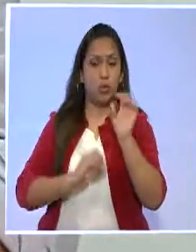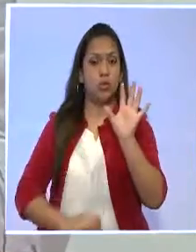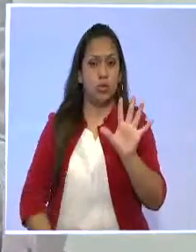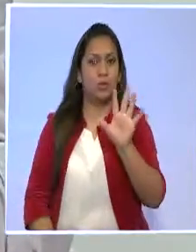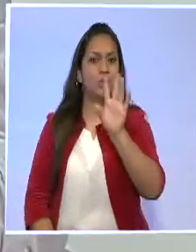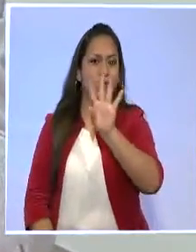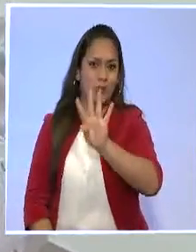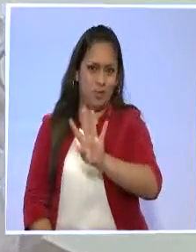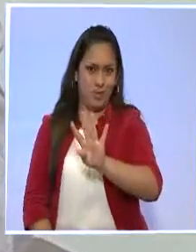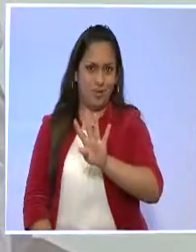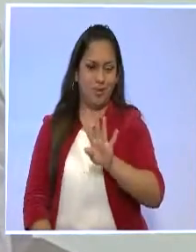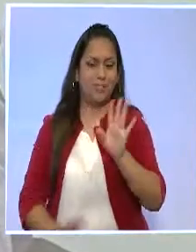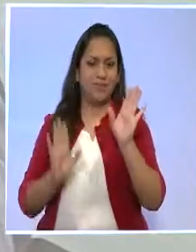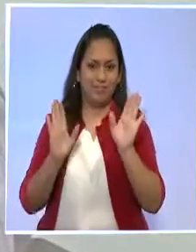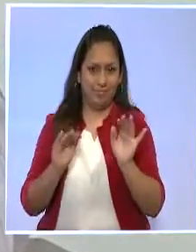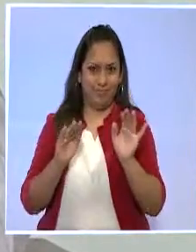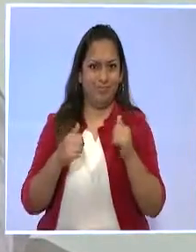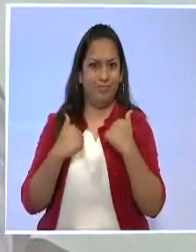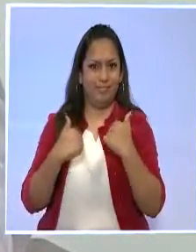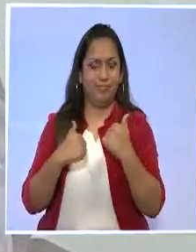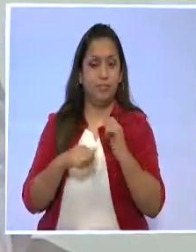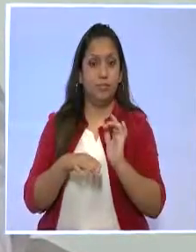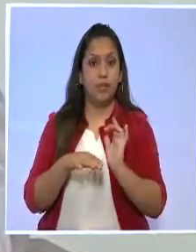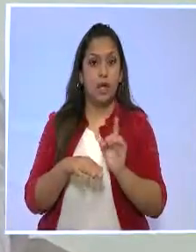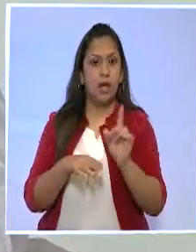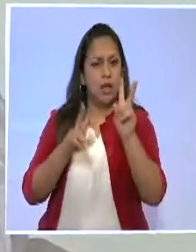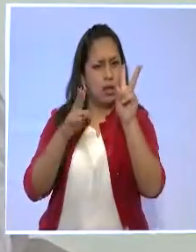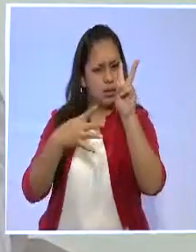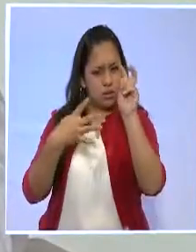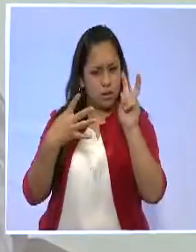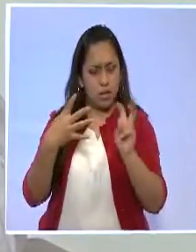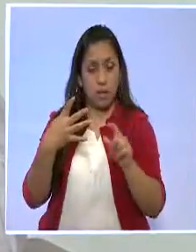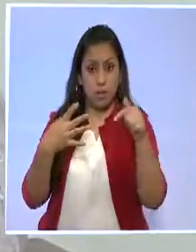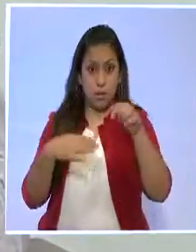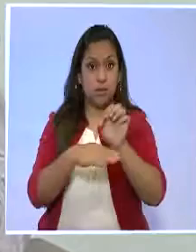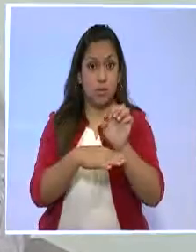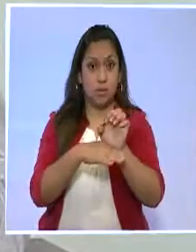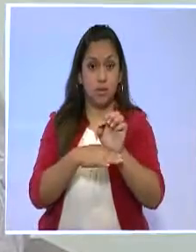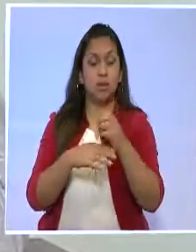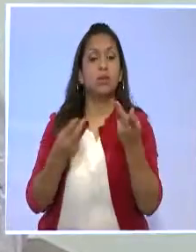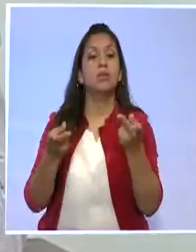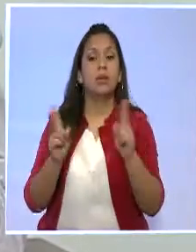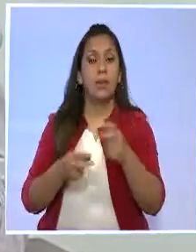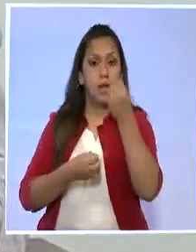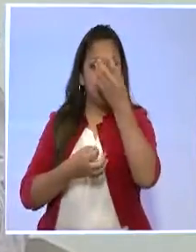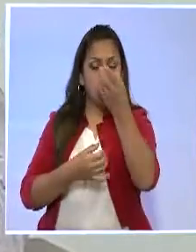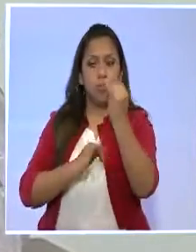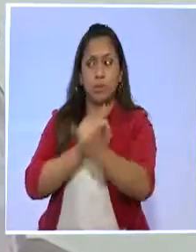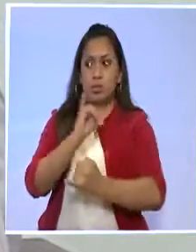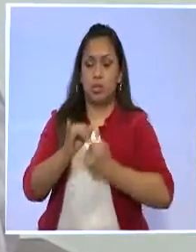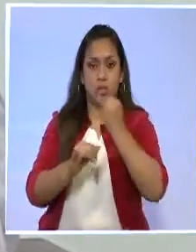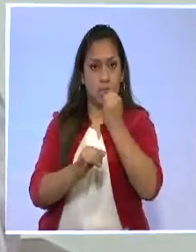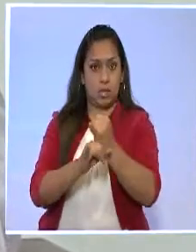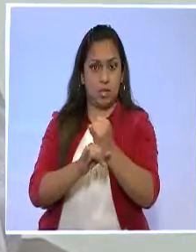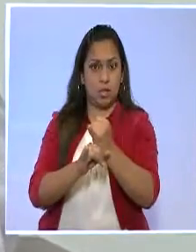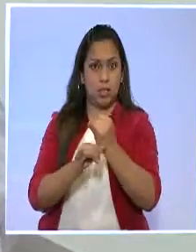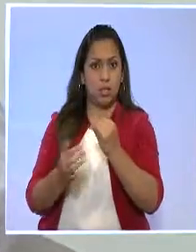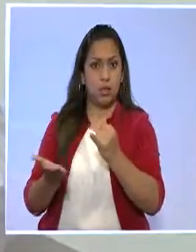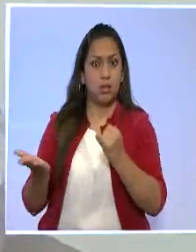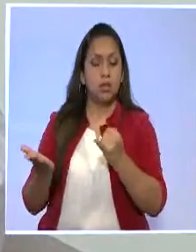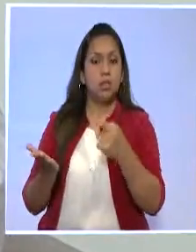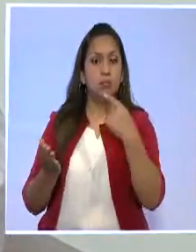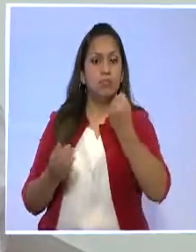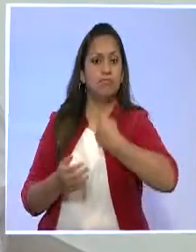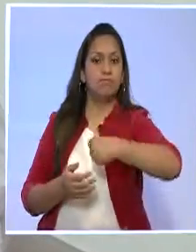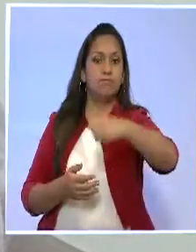despidiendo hemos tocado temas no solamente de coyuntura sino también de información de rendición de cuentas sobre este viaje al